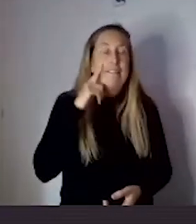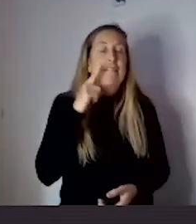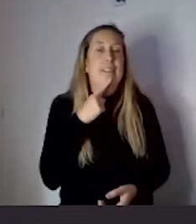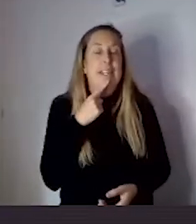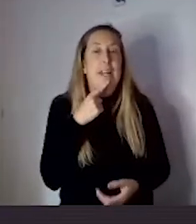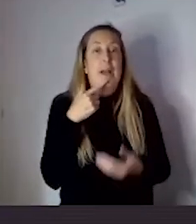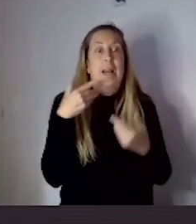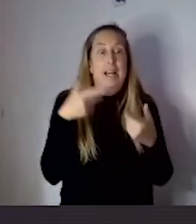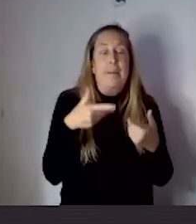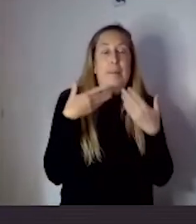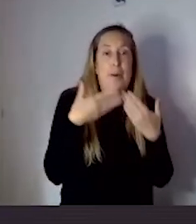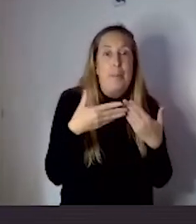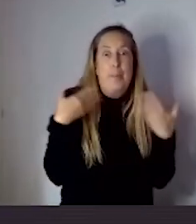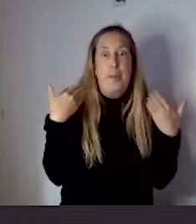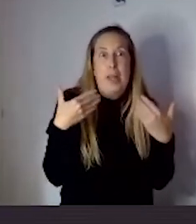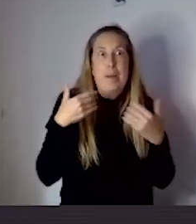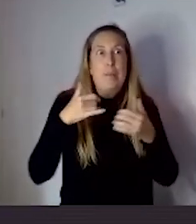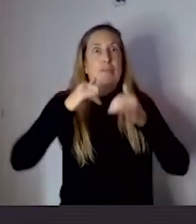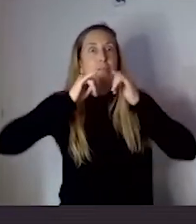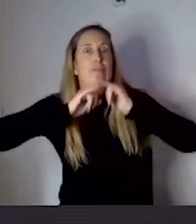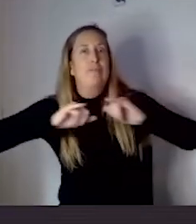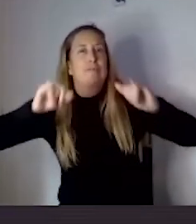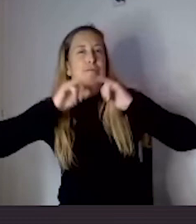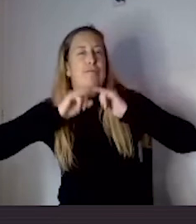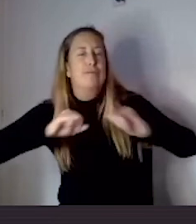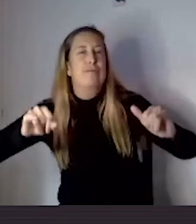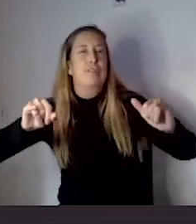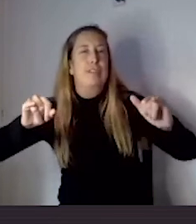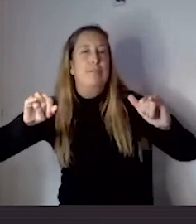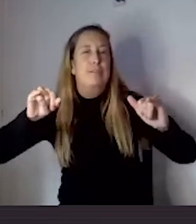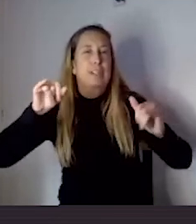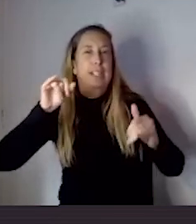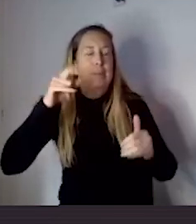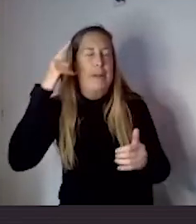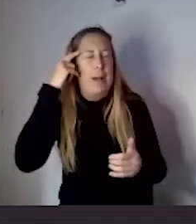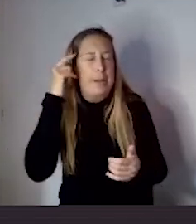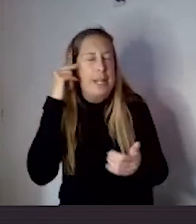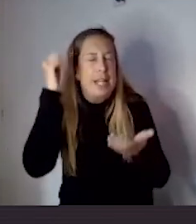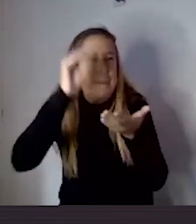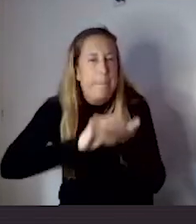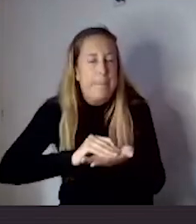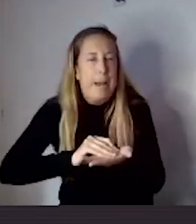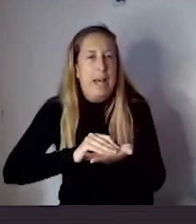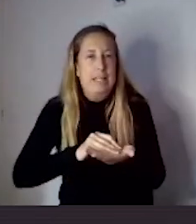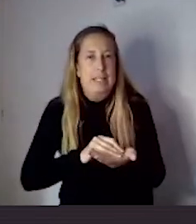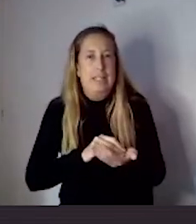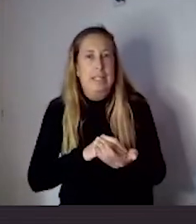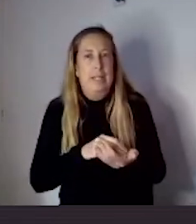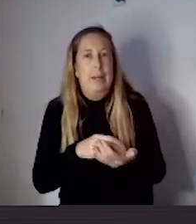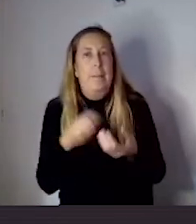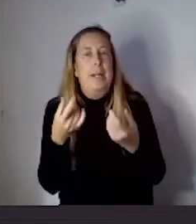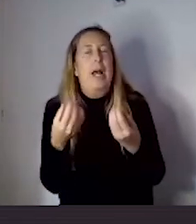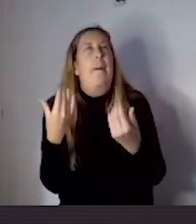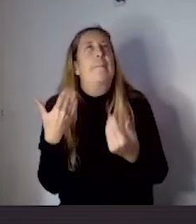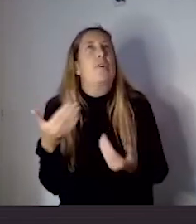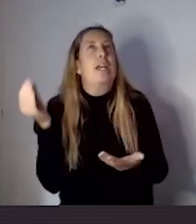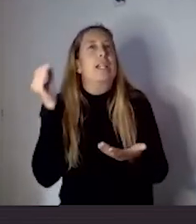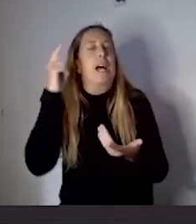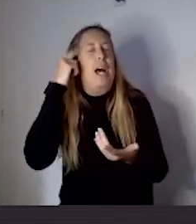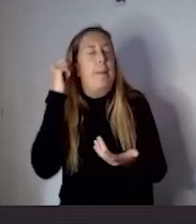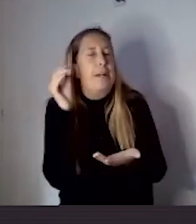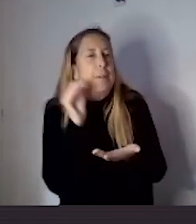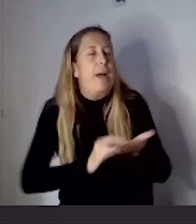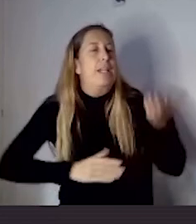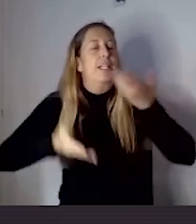tecnologías para poder aprender más de una forma digamos más ética donde nosotros compartimos este